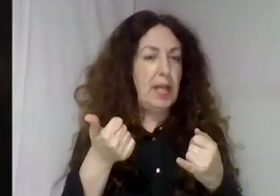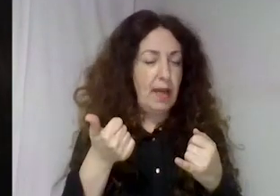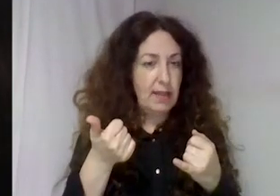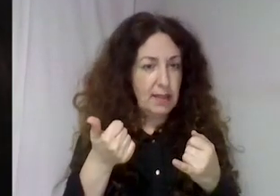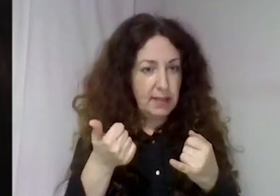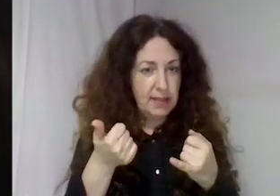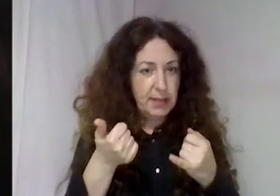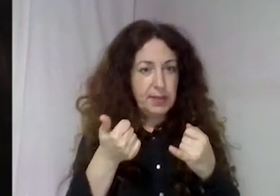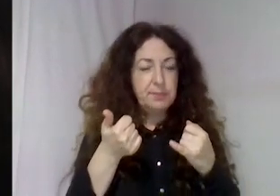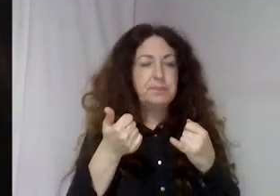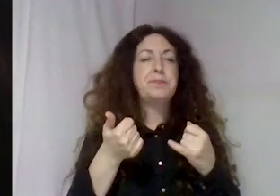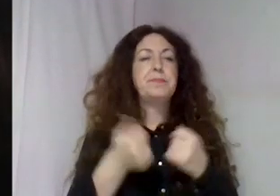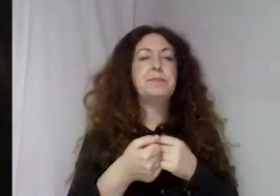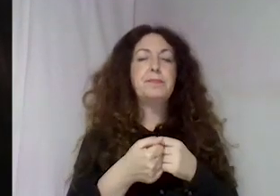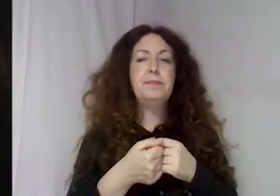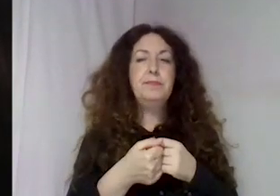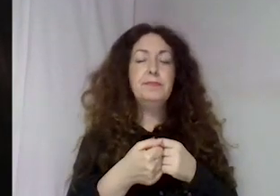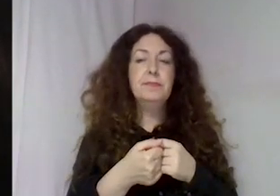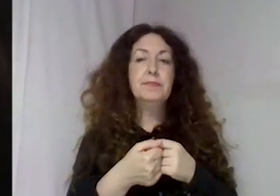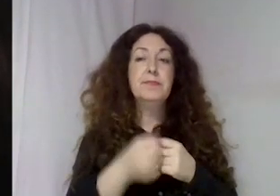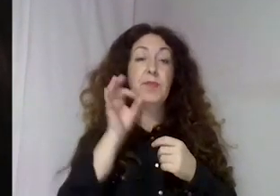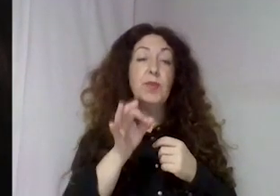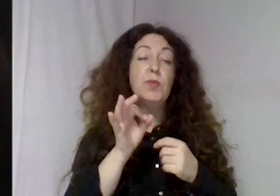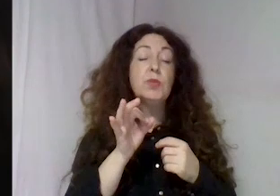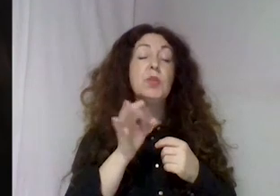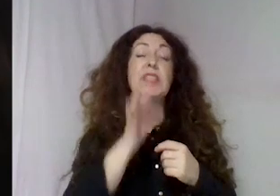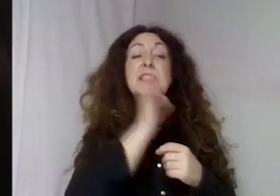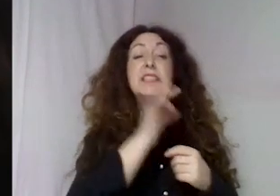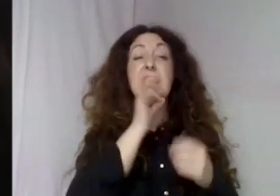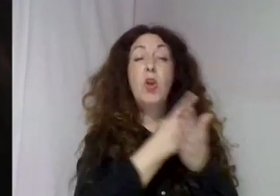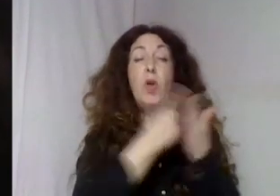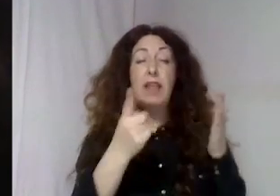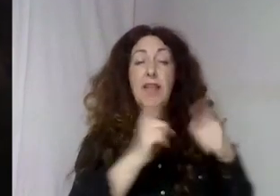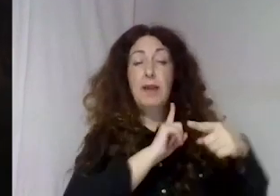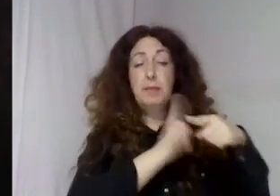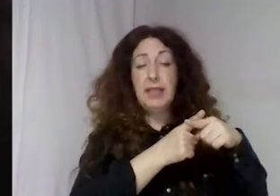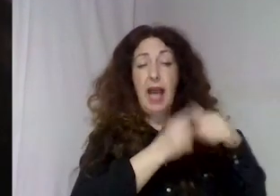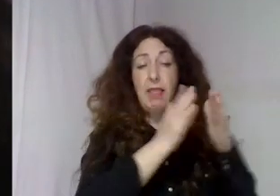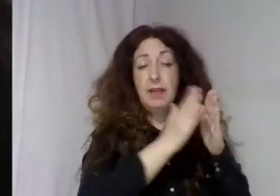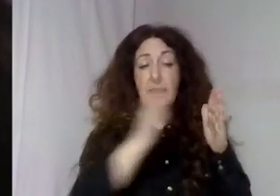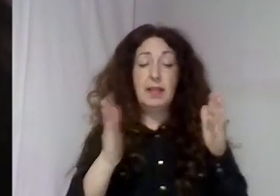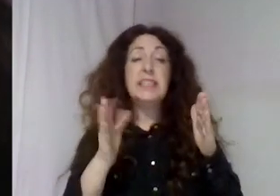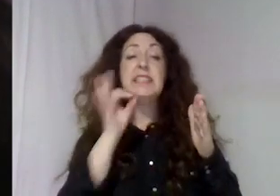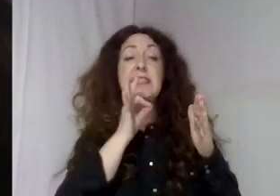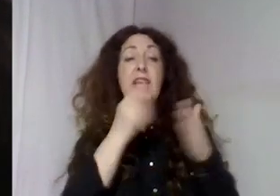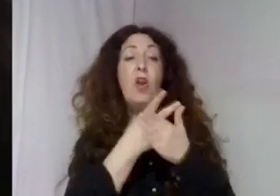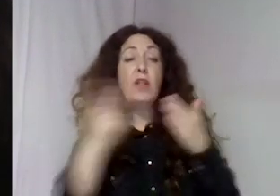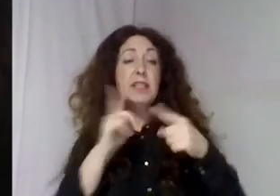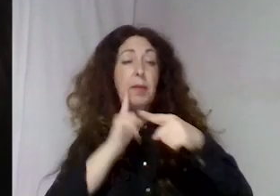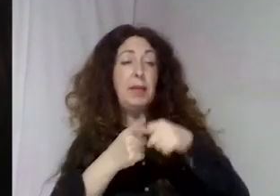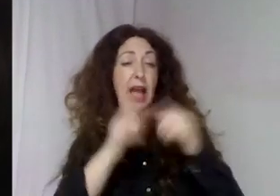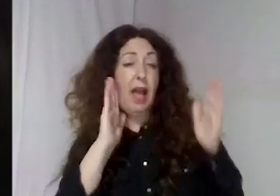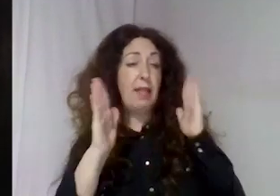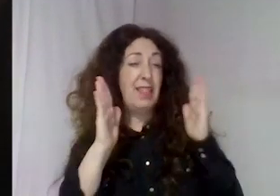me conocía a alguien. ¿Y qué, cómo es tu pintura? Entonces, desde hace 2 años lo que te preguntan es ¿de cuántos dólares? Es decir,